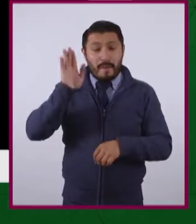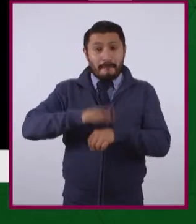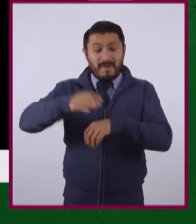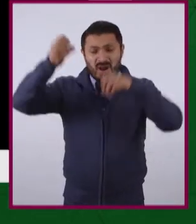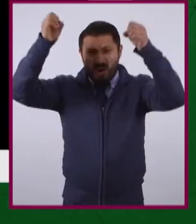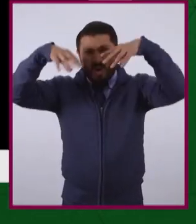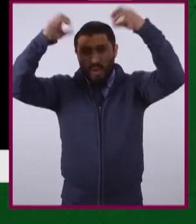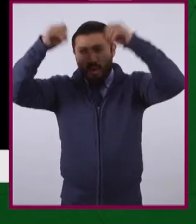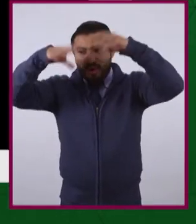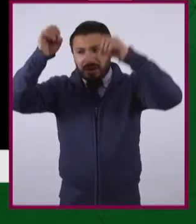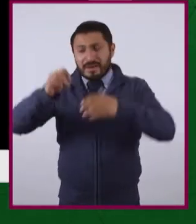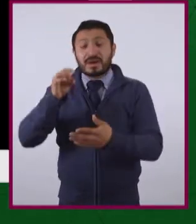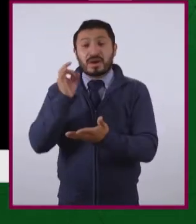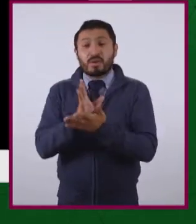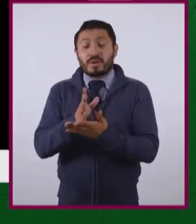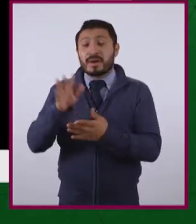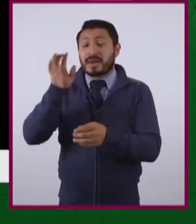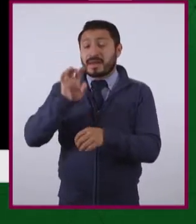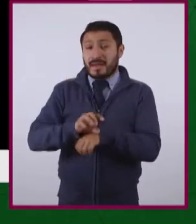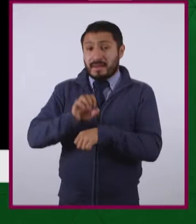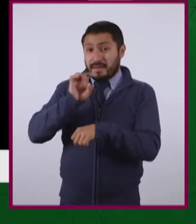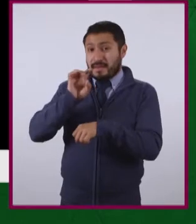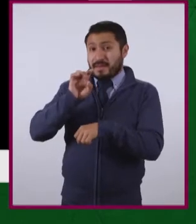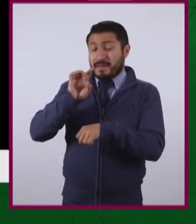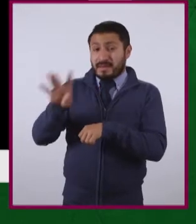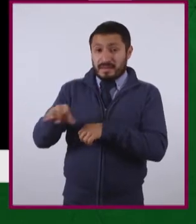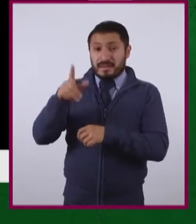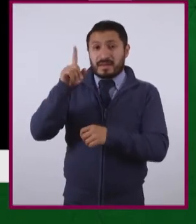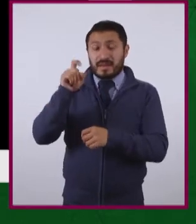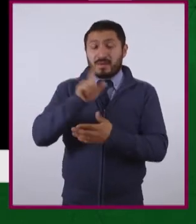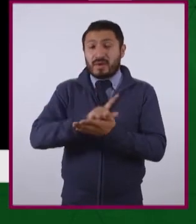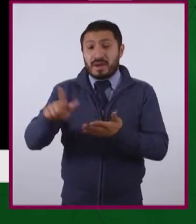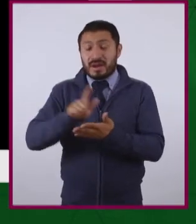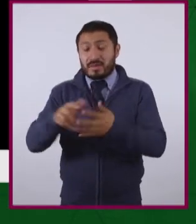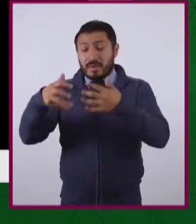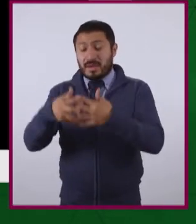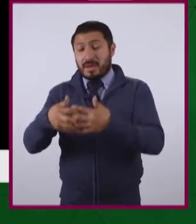aguacero, mandando solo el agua más limpia a la cisterna.